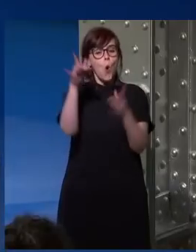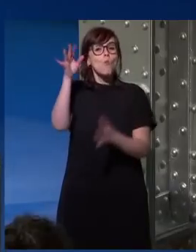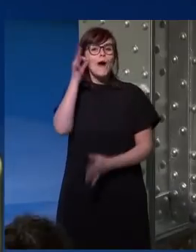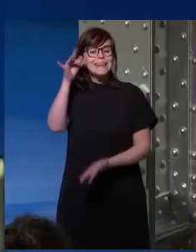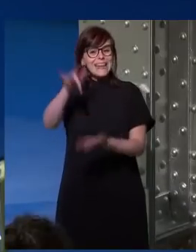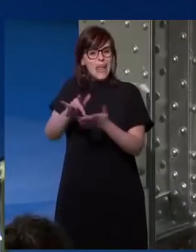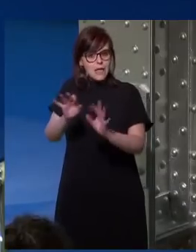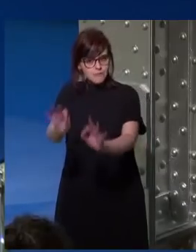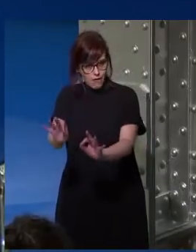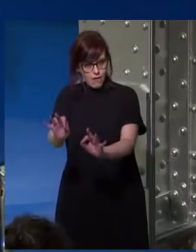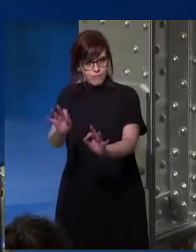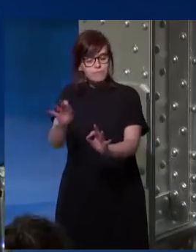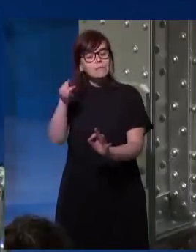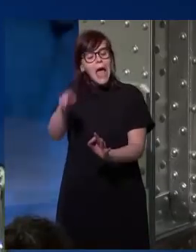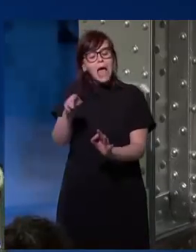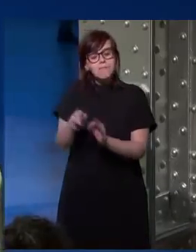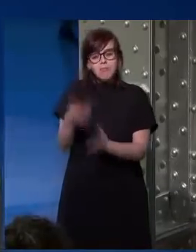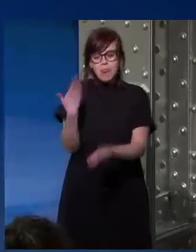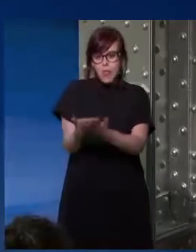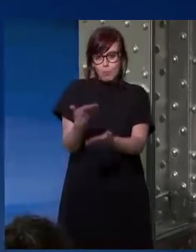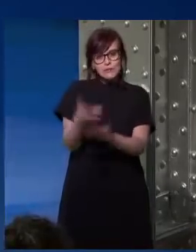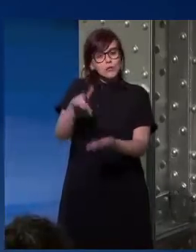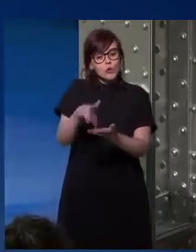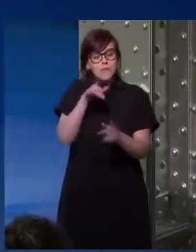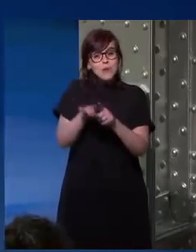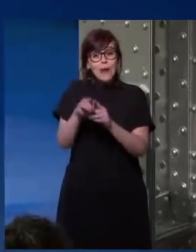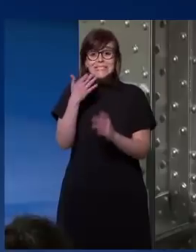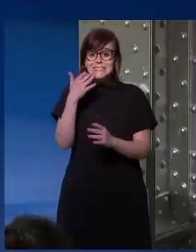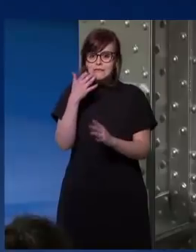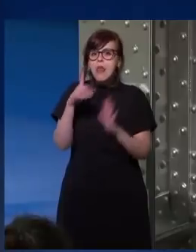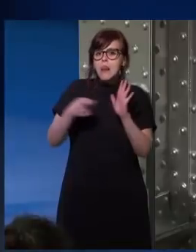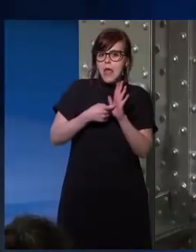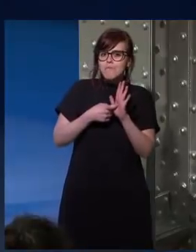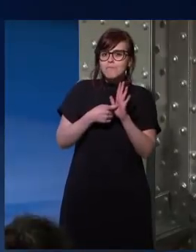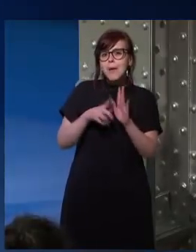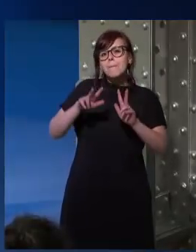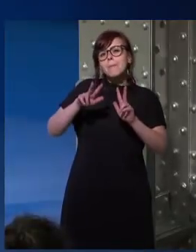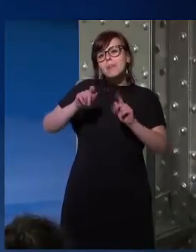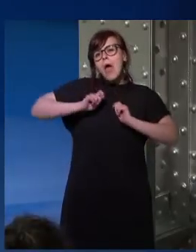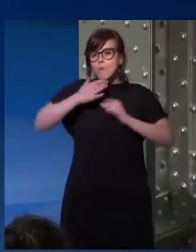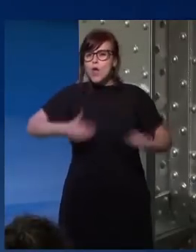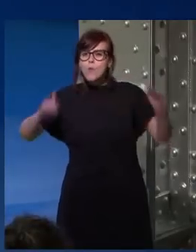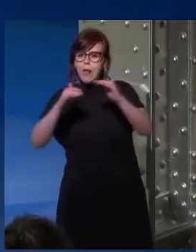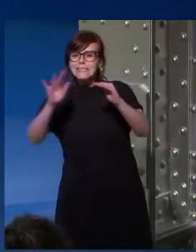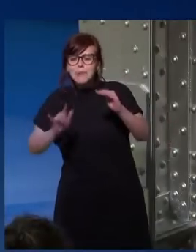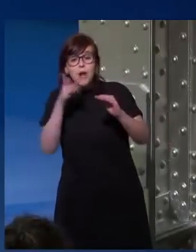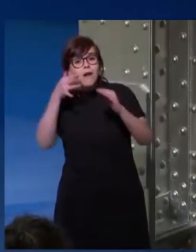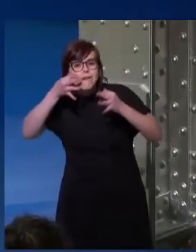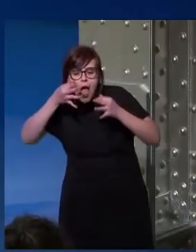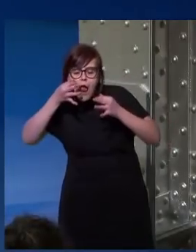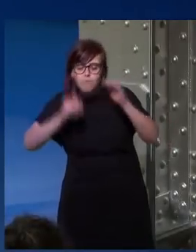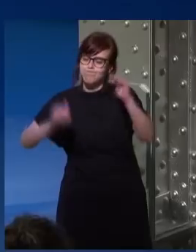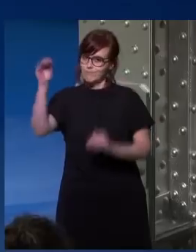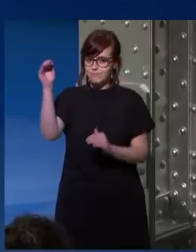ser, demostráis que evidentemente sí tenemos esa igualdad legal, pero que aún queda mucho para conseguir esa igualdad real, que es por lo que